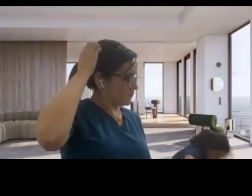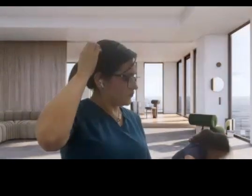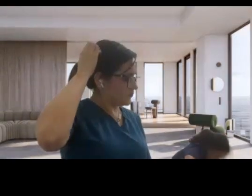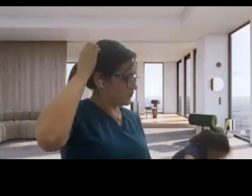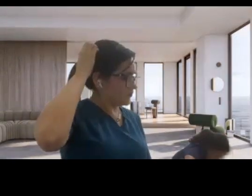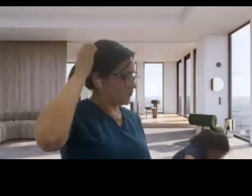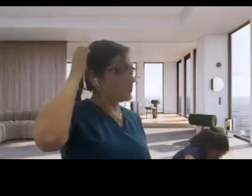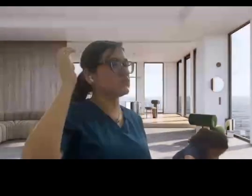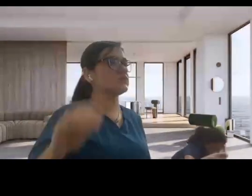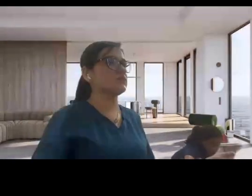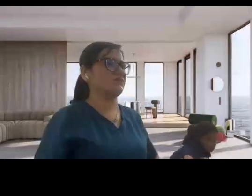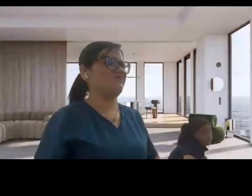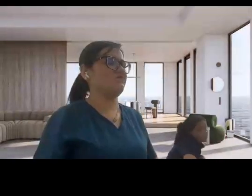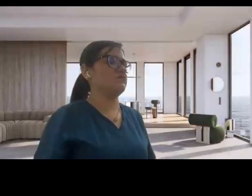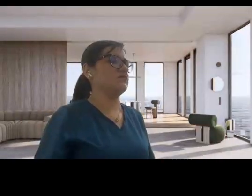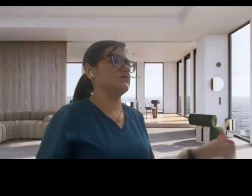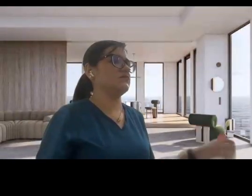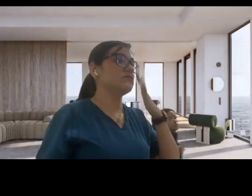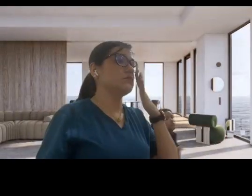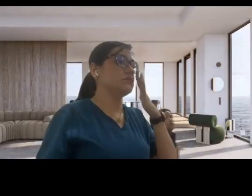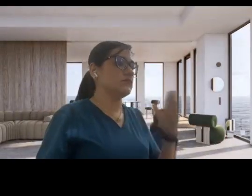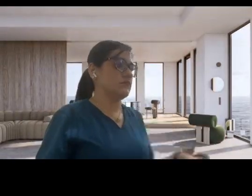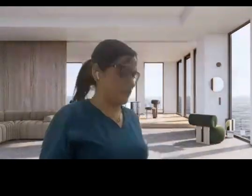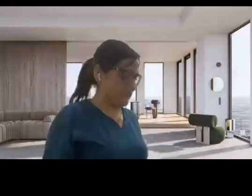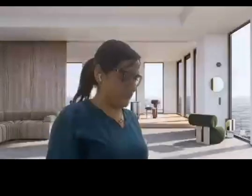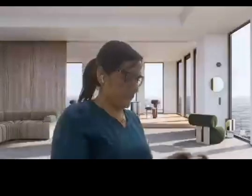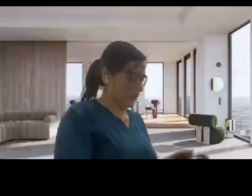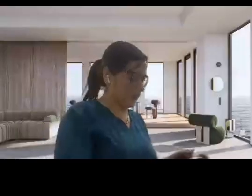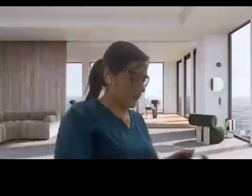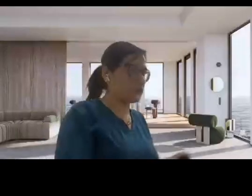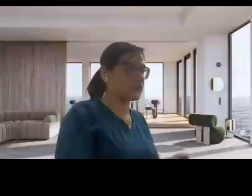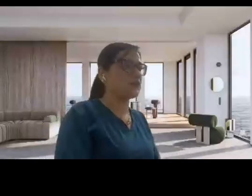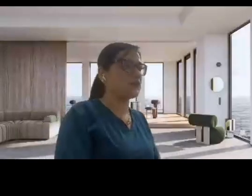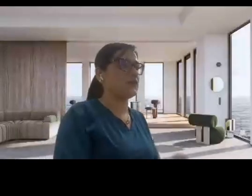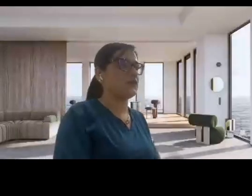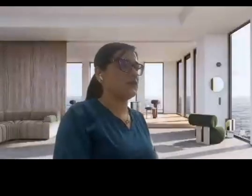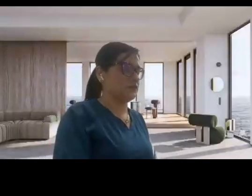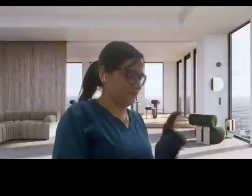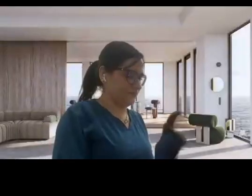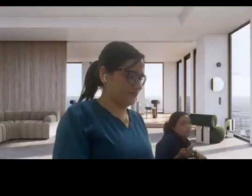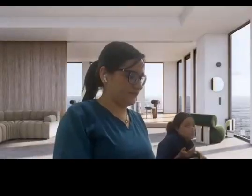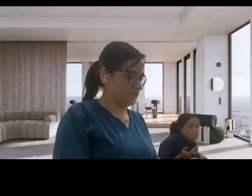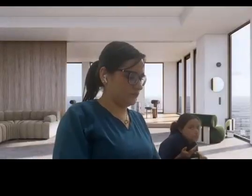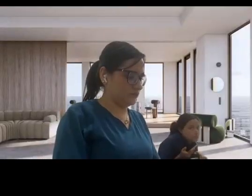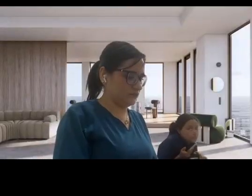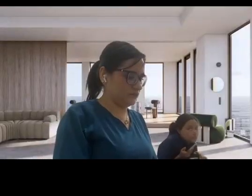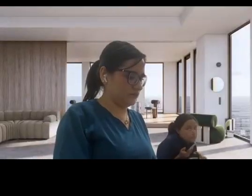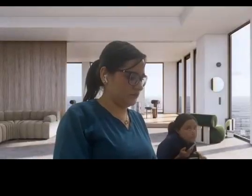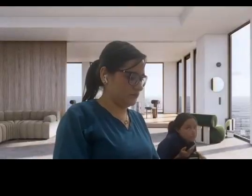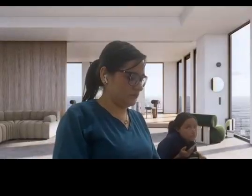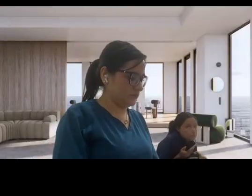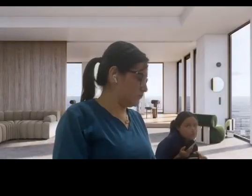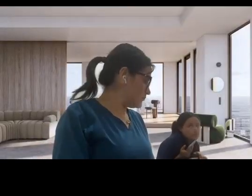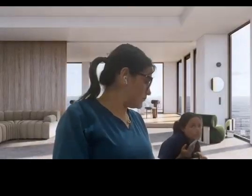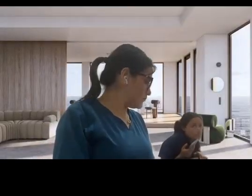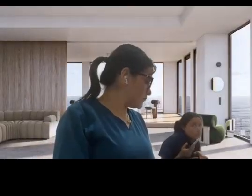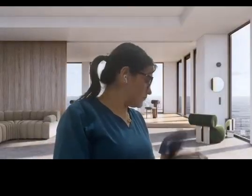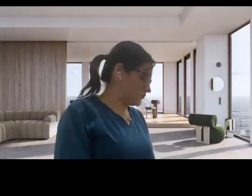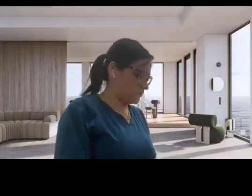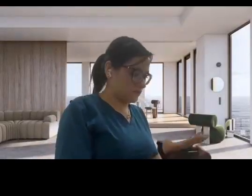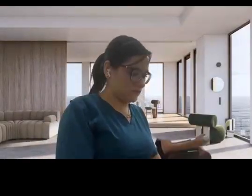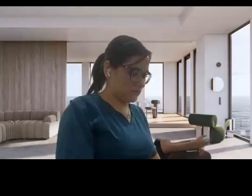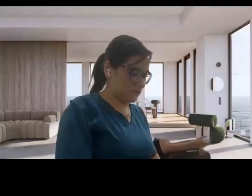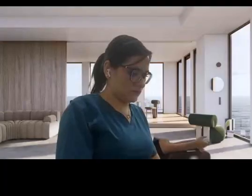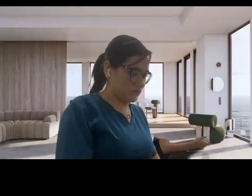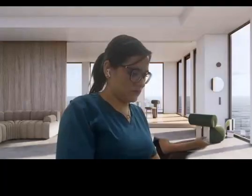usuarias al hospital y que llegan pues porque ya hay un proceso de aborto